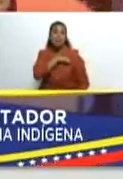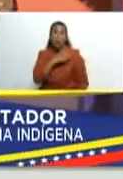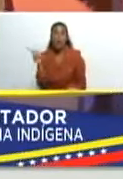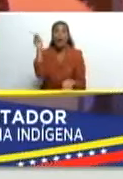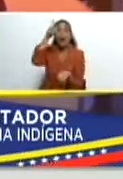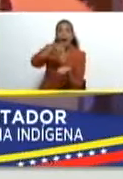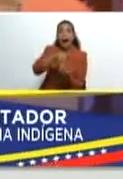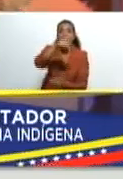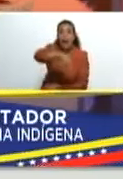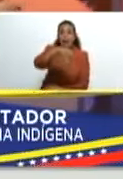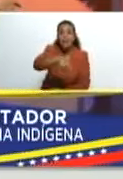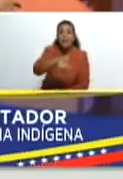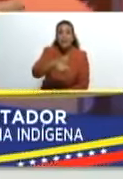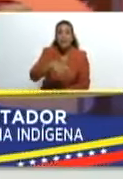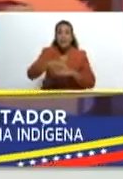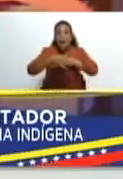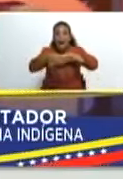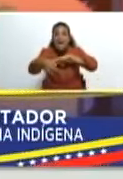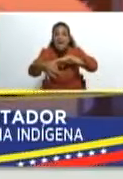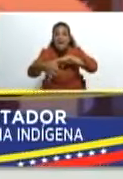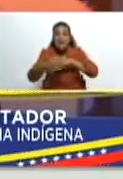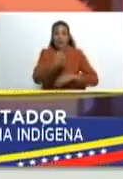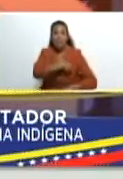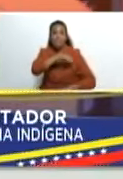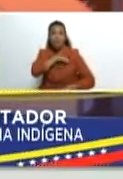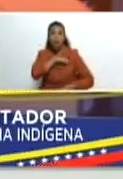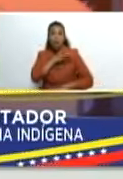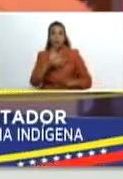llegada, bueno, de las Islas Canarias, que son guanches.